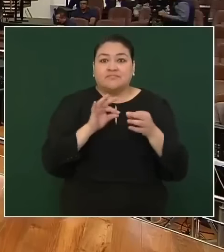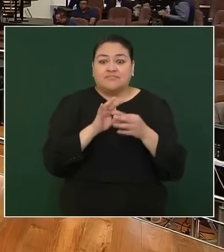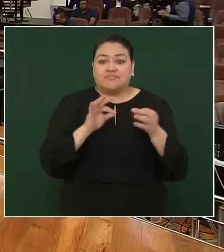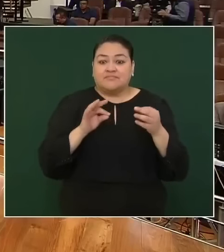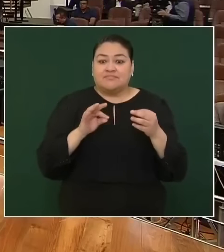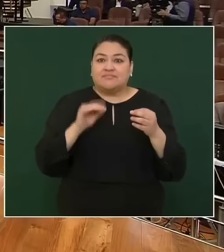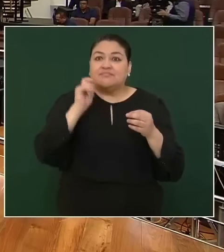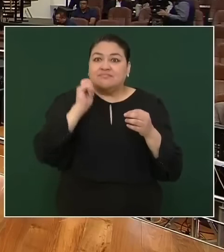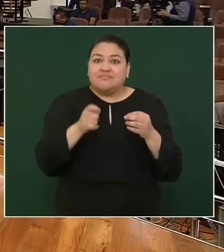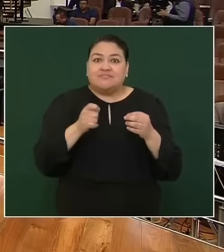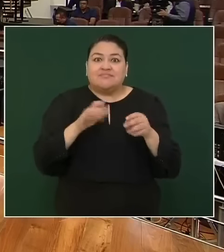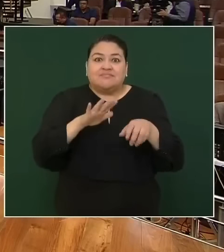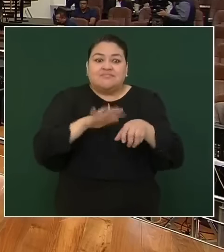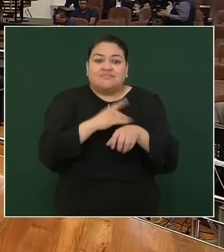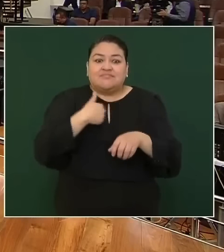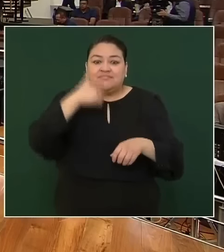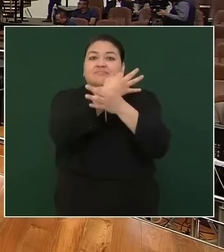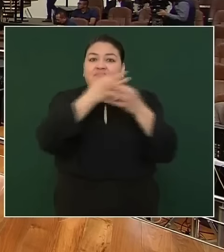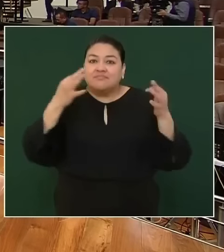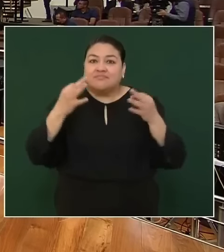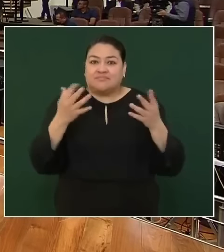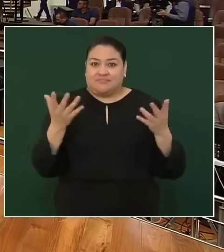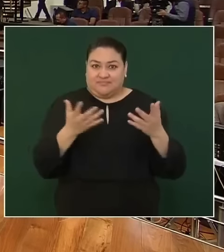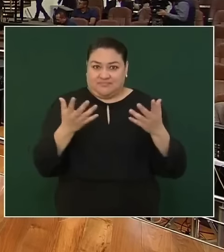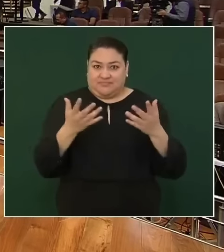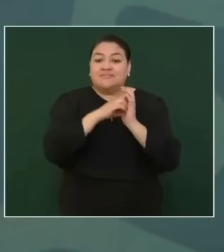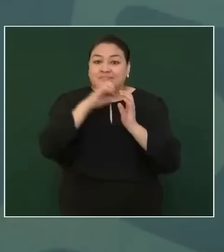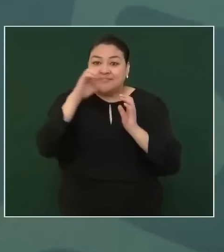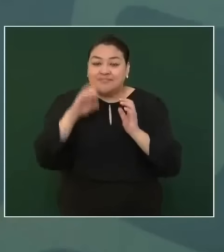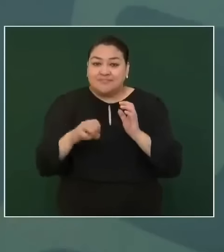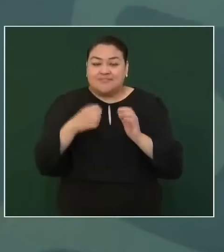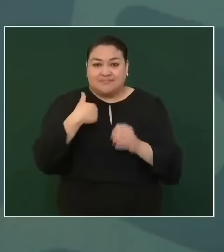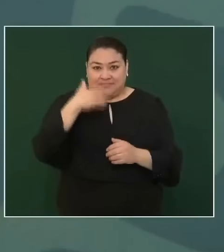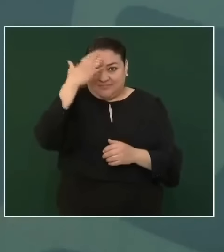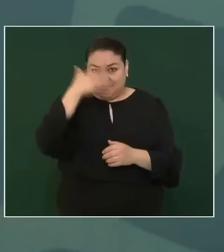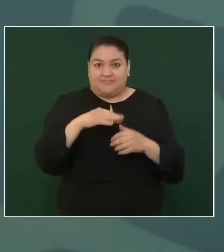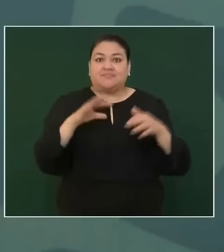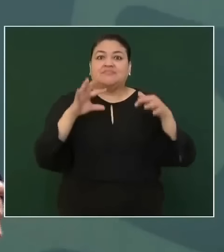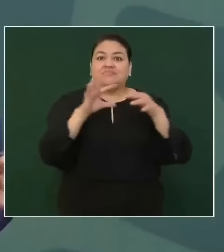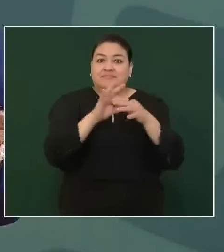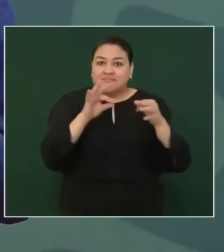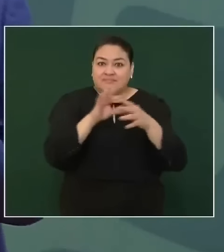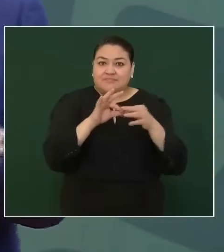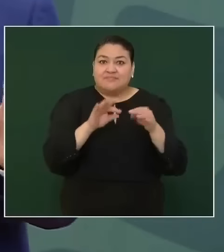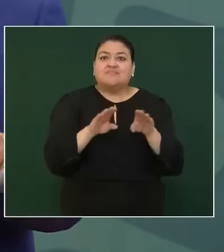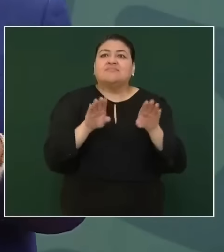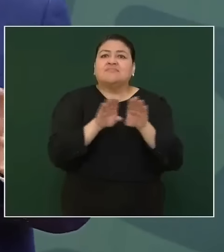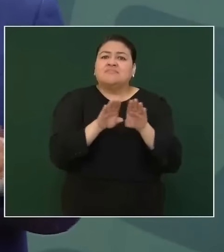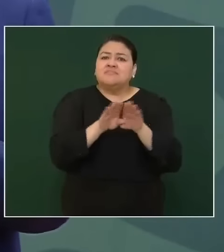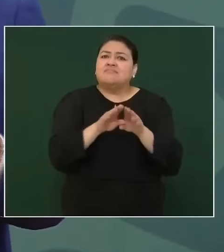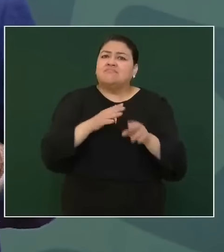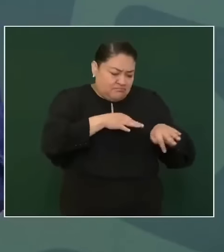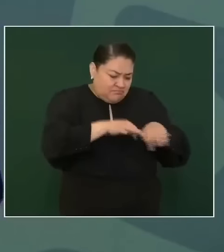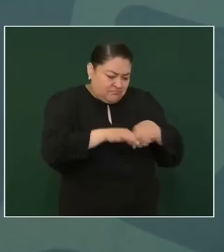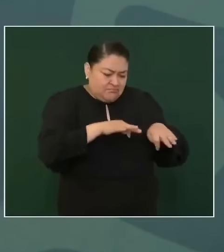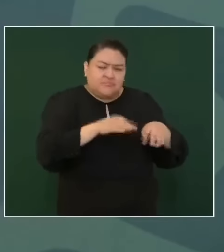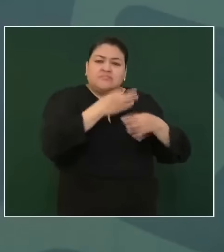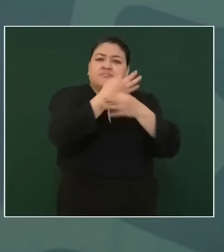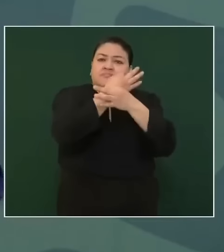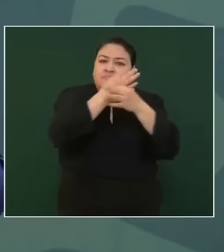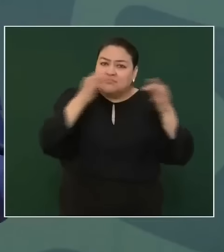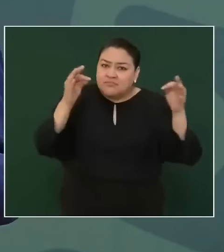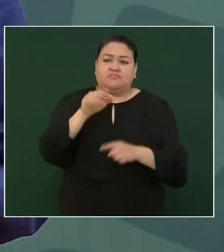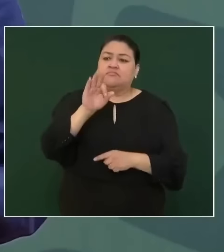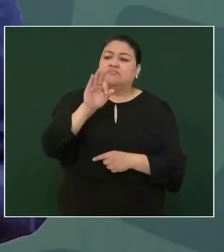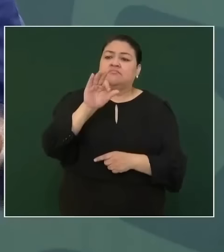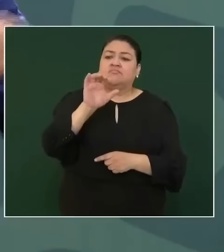sobre lo que se está haciendo, que se conozca cómo estamos trabajando con el